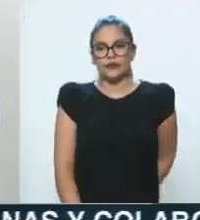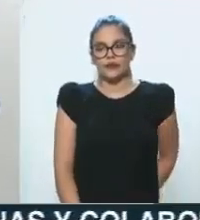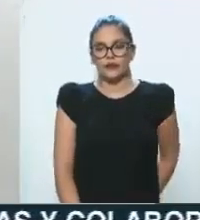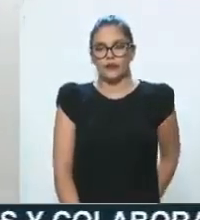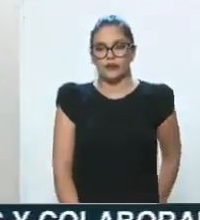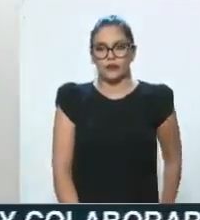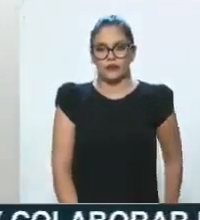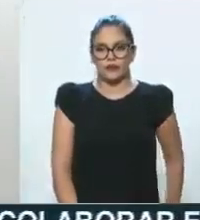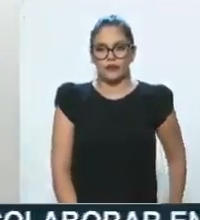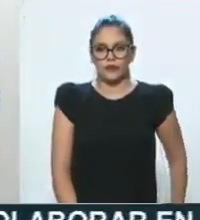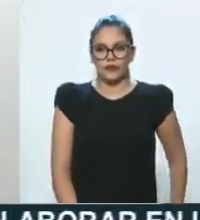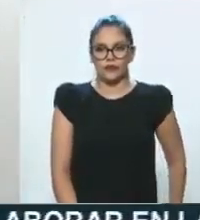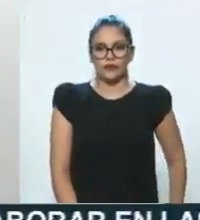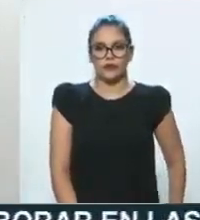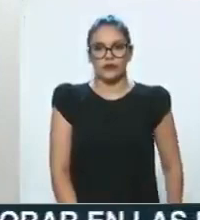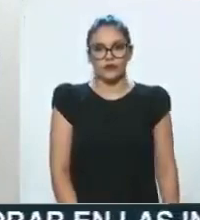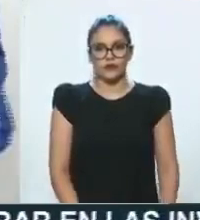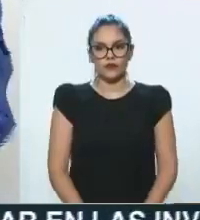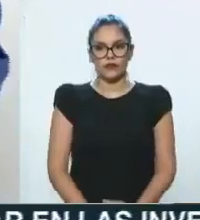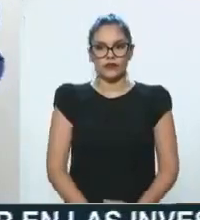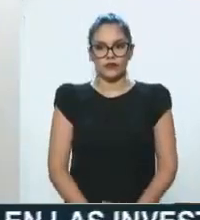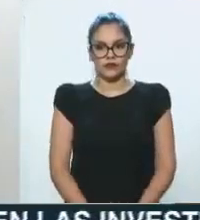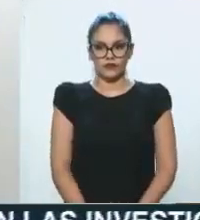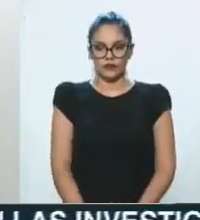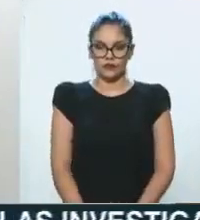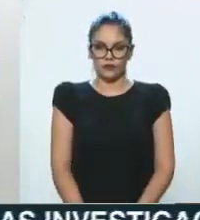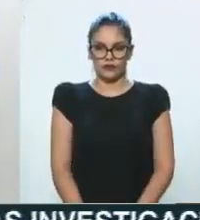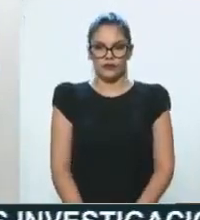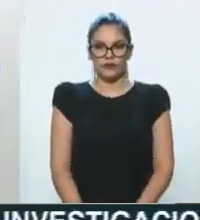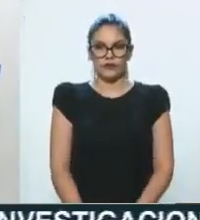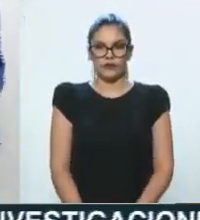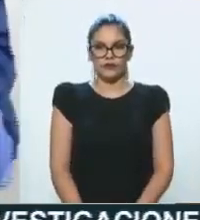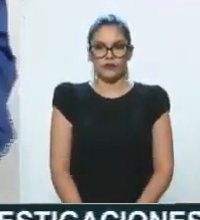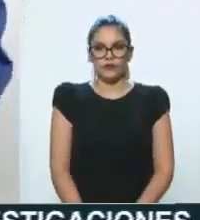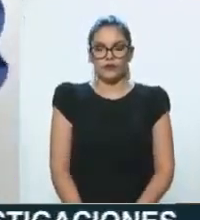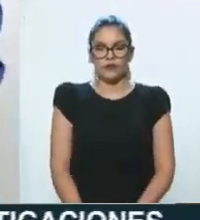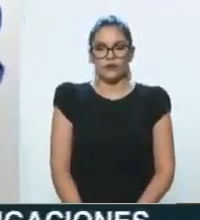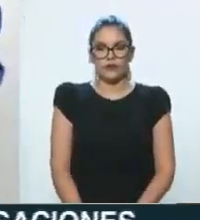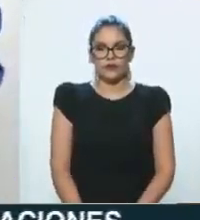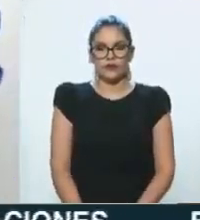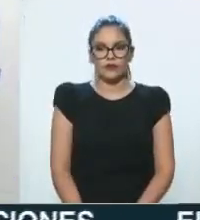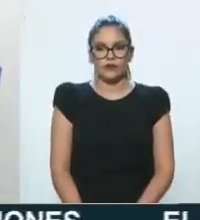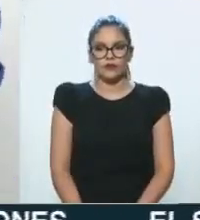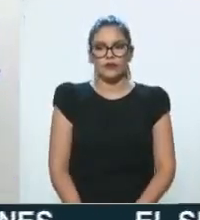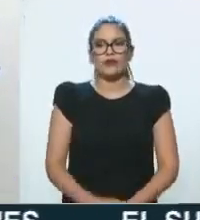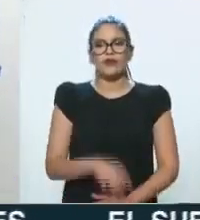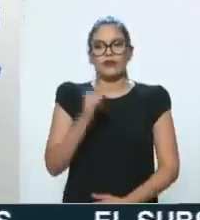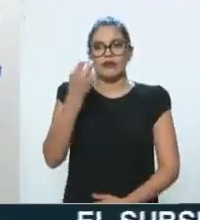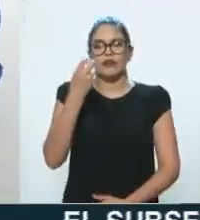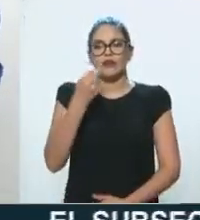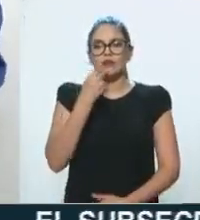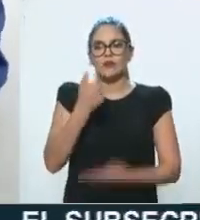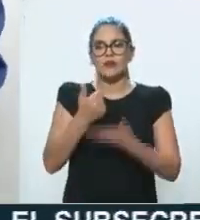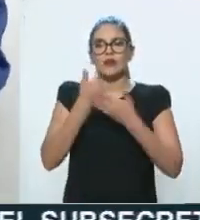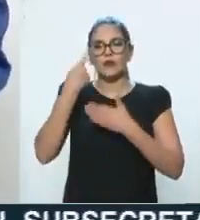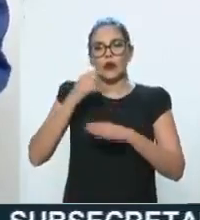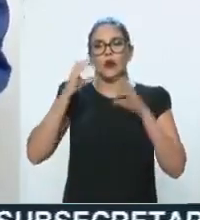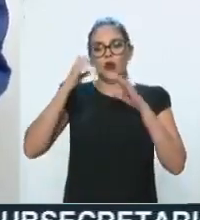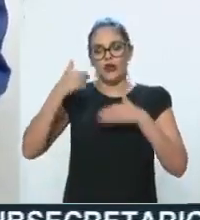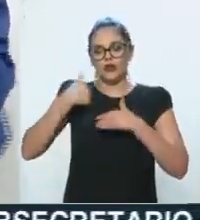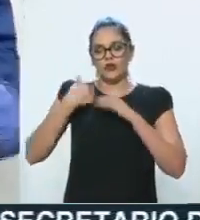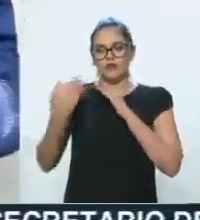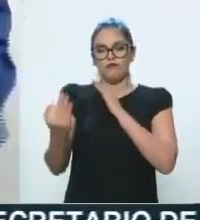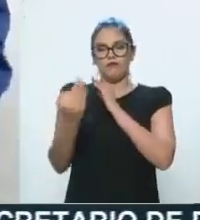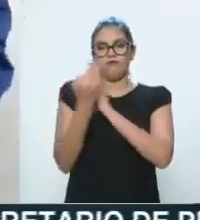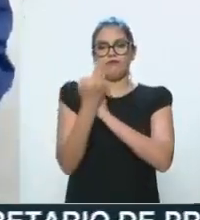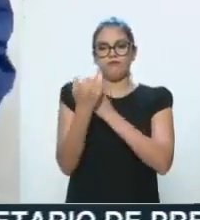Siempre hay que seguir el protocolo al pie de la letra, porque pues es lo que nos ha estado pues protegiendo a nosotros y cuidándonos.